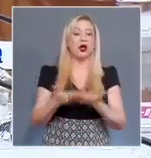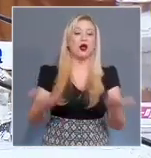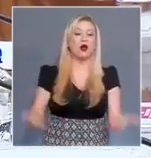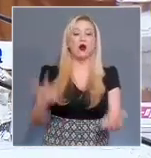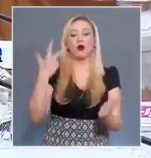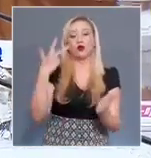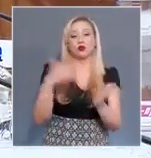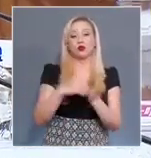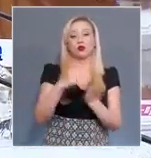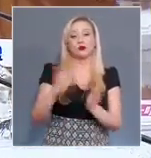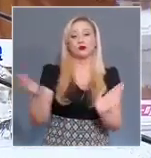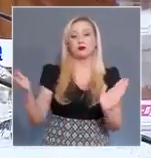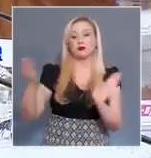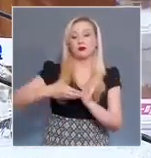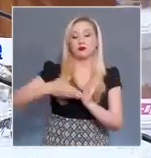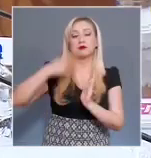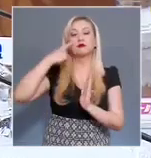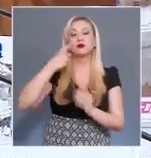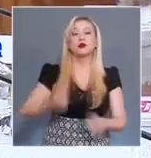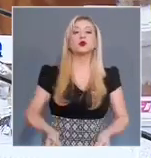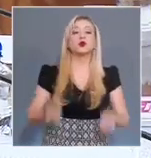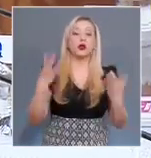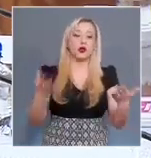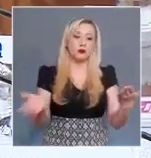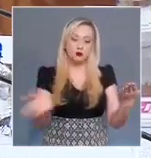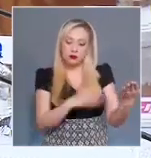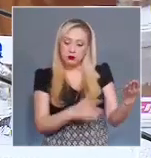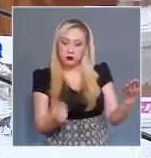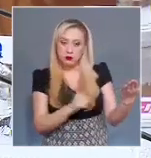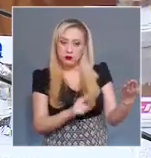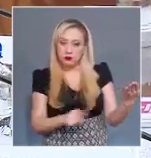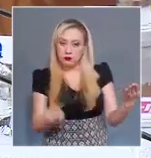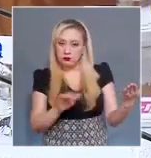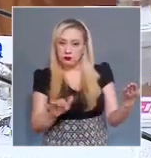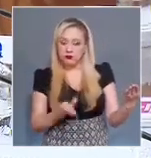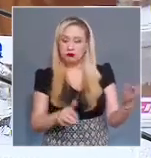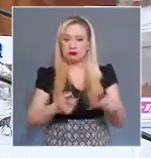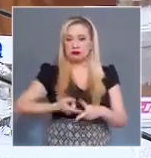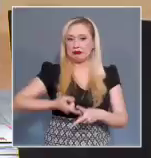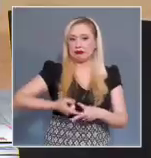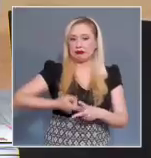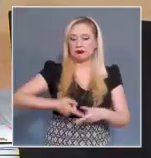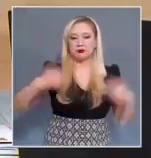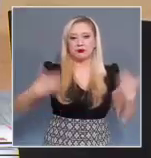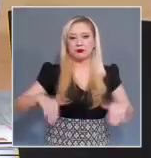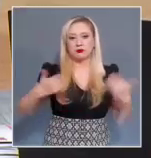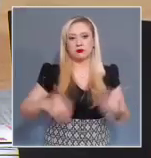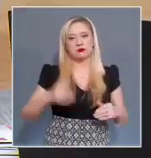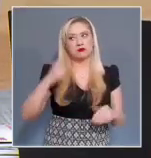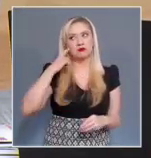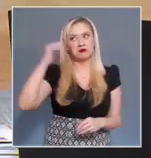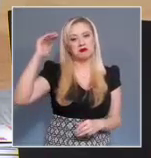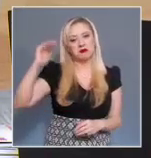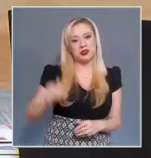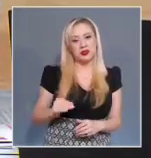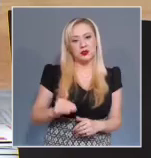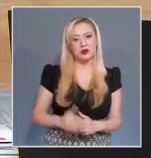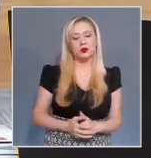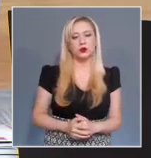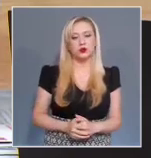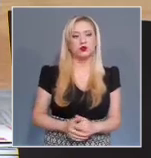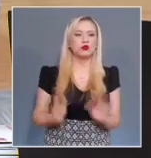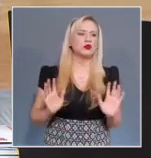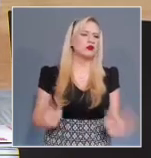calculada de acuerdo al número de páginas en las que apareció dicha promoción, de modo que el monto será menor. Es un tema que ya lo hemos hecho en